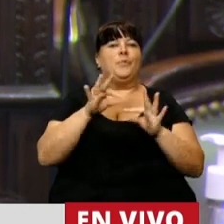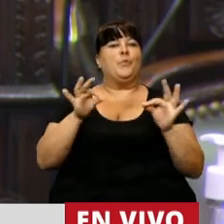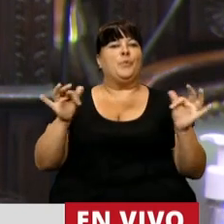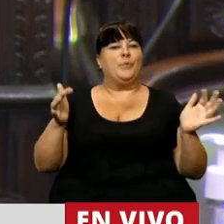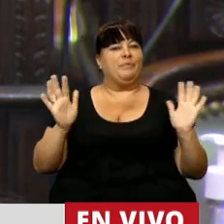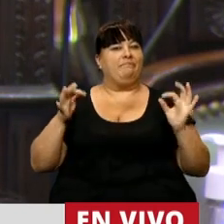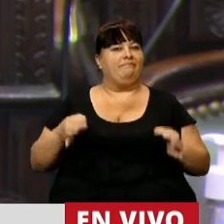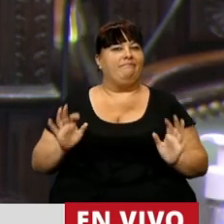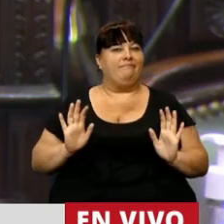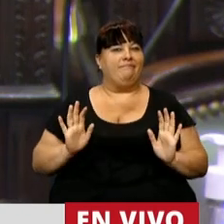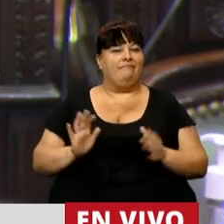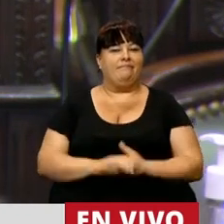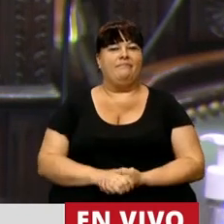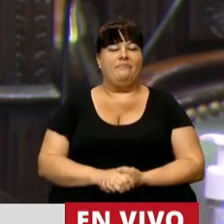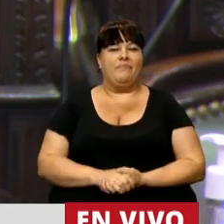disciplinadamente.